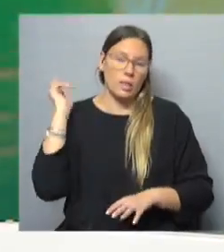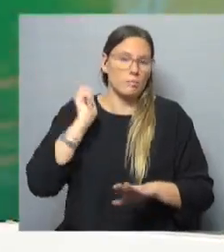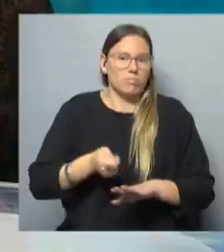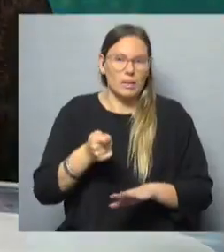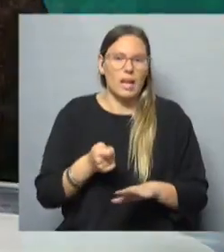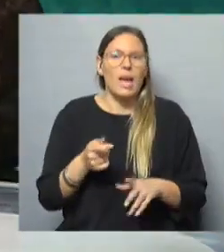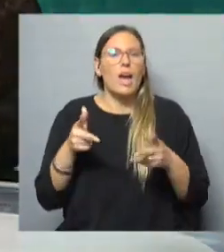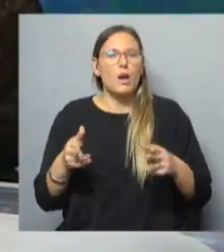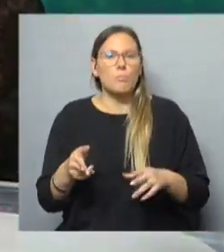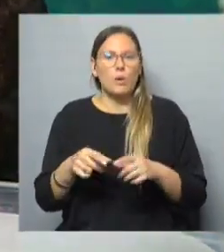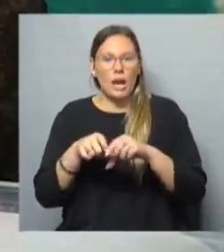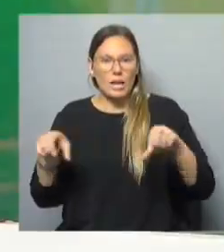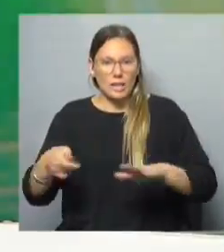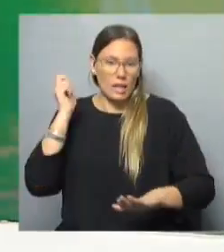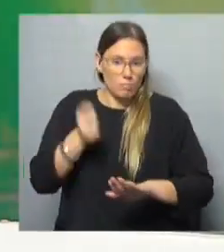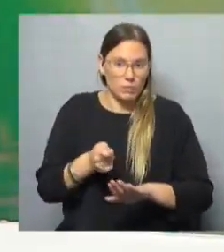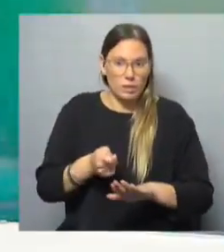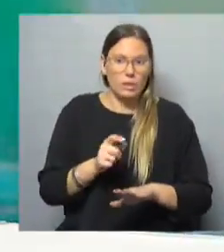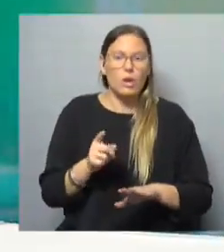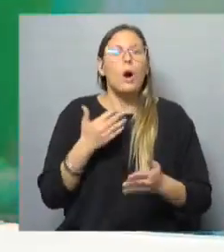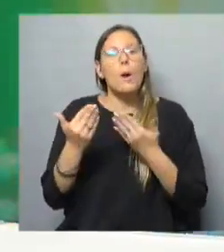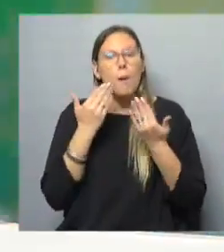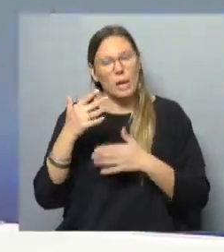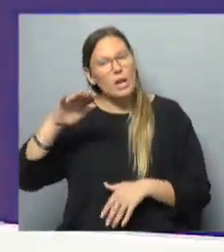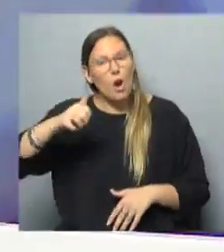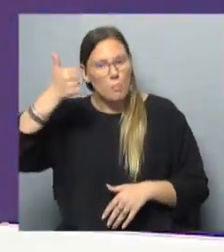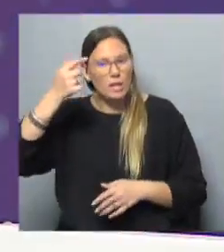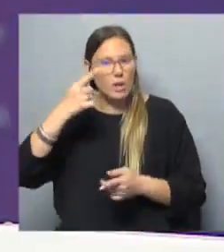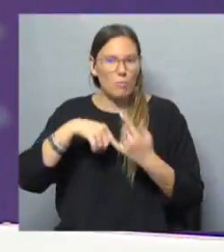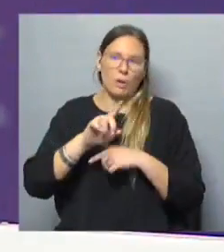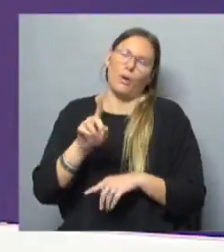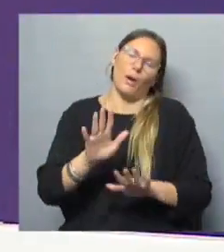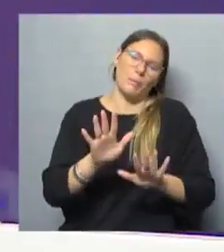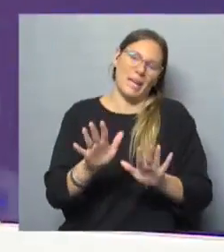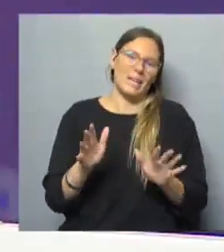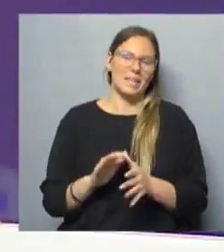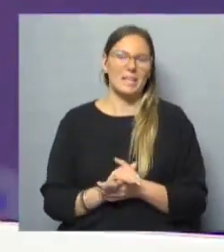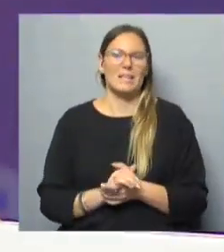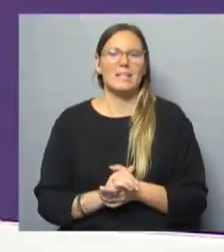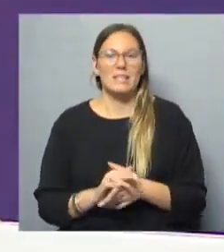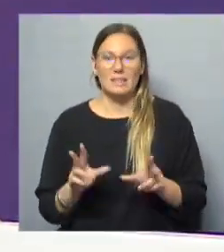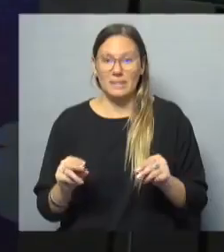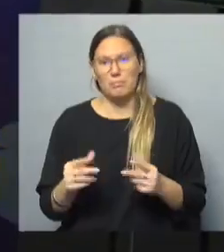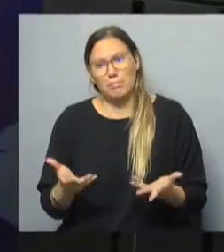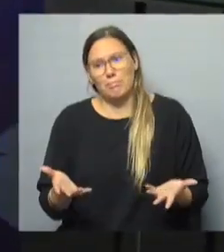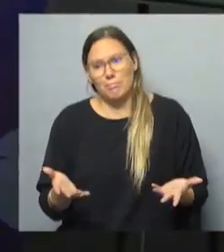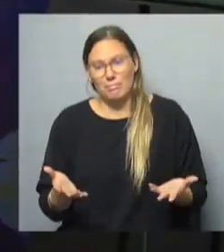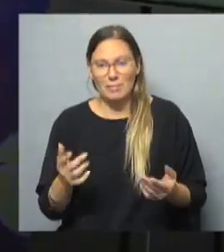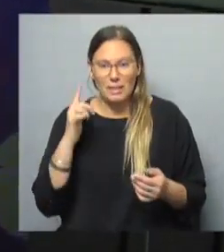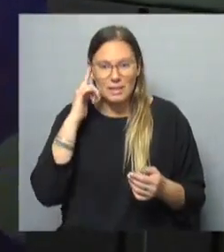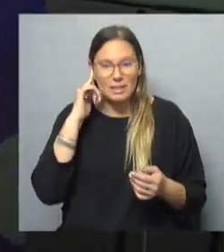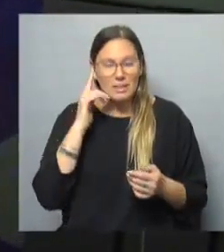de la regla y las uñas. Eso sé que doy más grande de lo que soy, pero tampoco tanto. Tremendo. Bueno